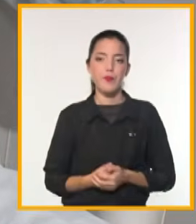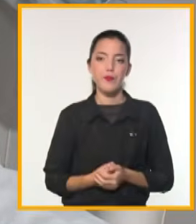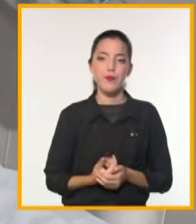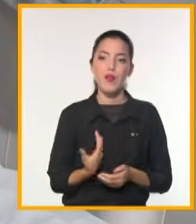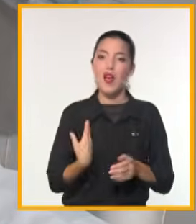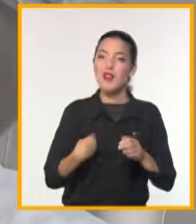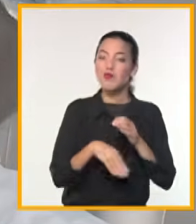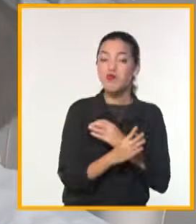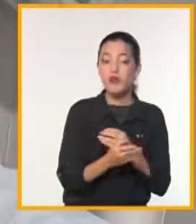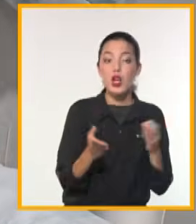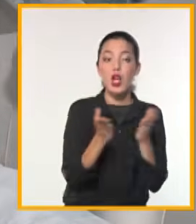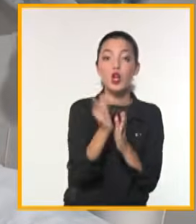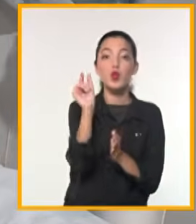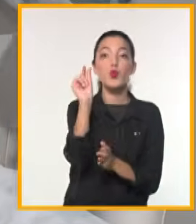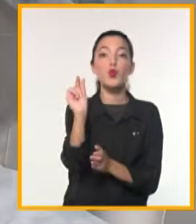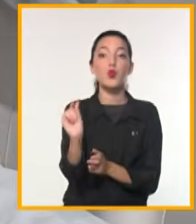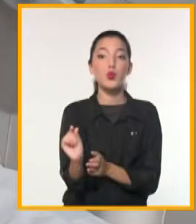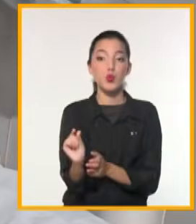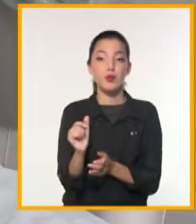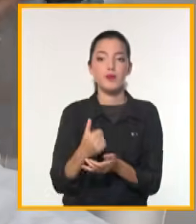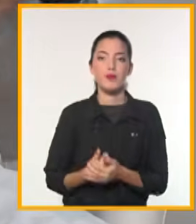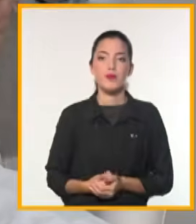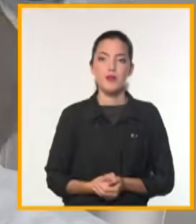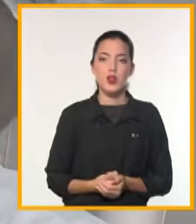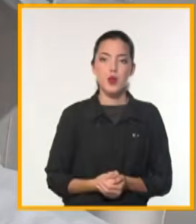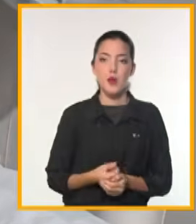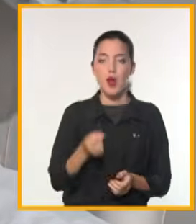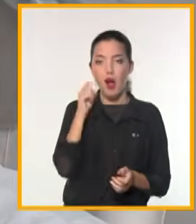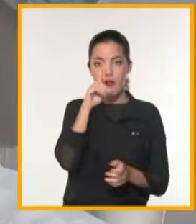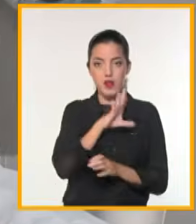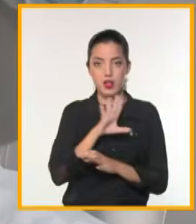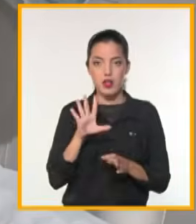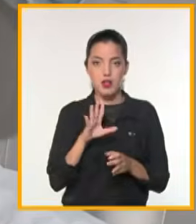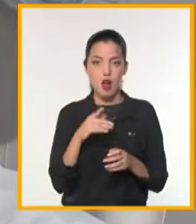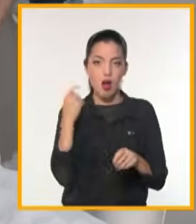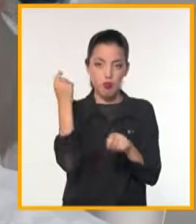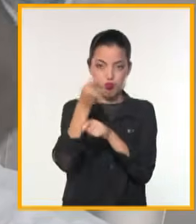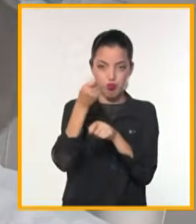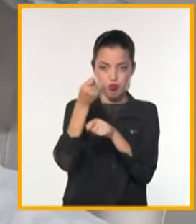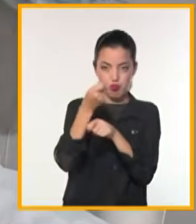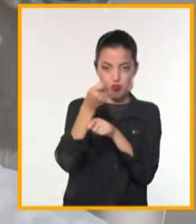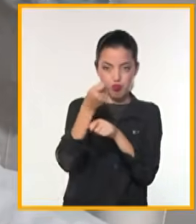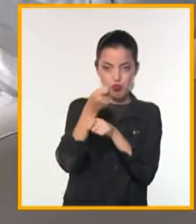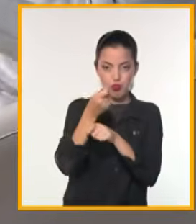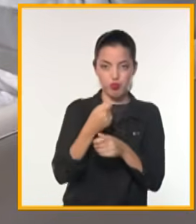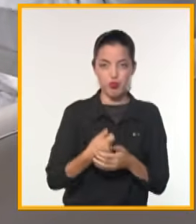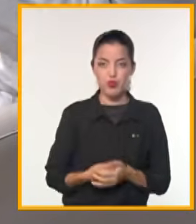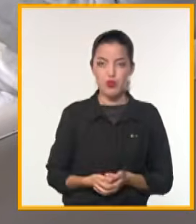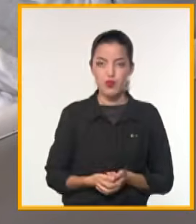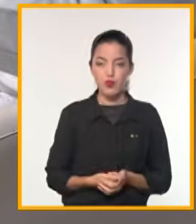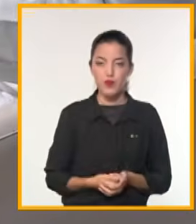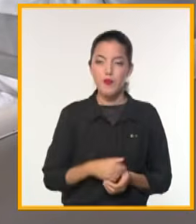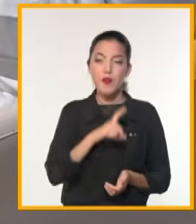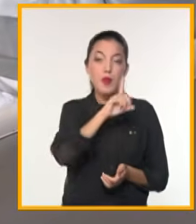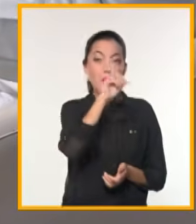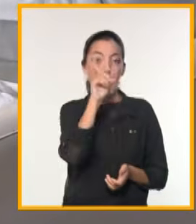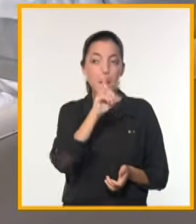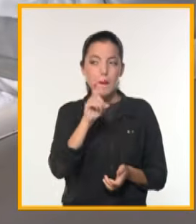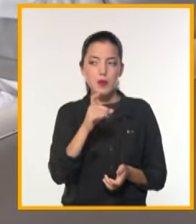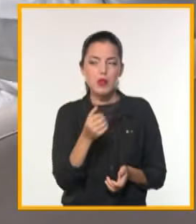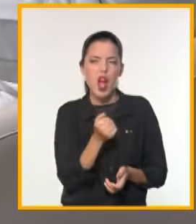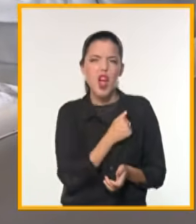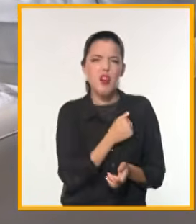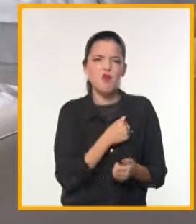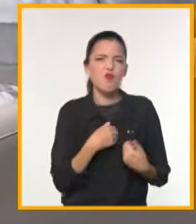porque recuérdate, cuando termina la alfabetización, Fidel pregunta, nosotros preguntamos, ¿qué más queremos